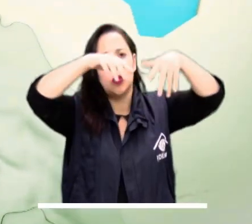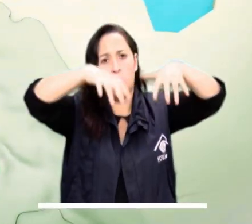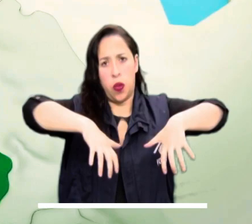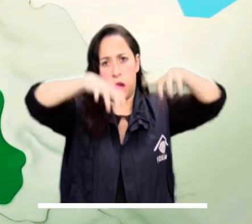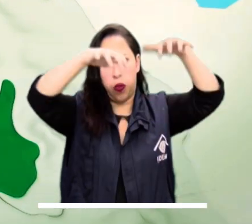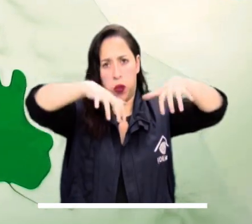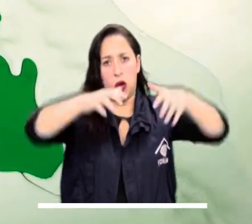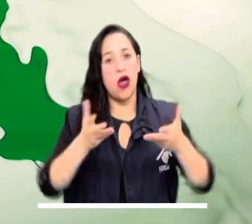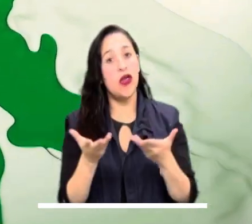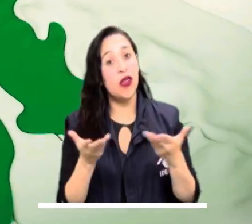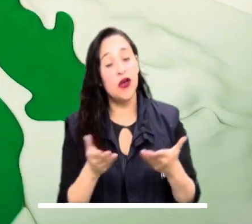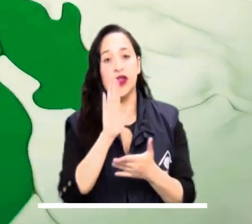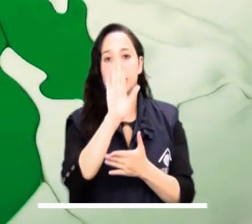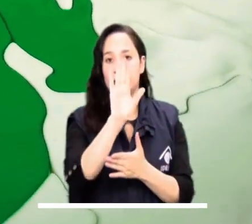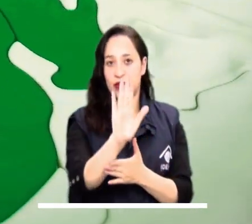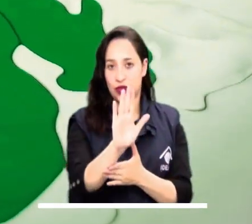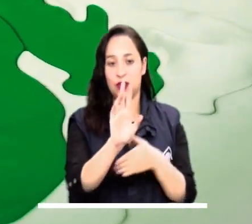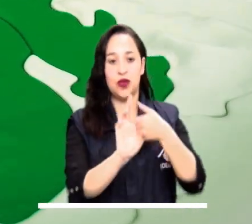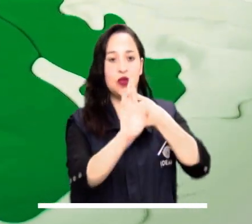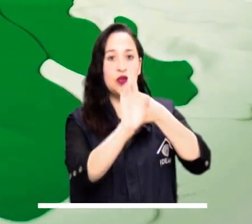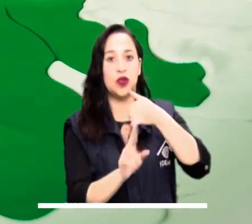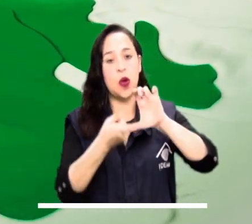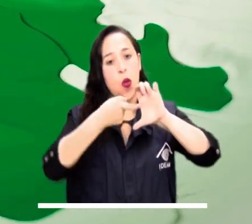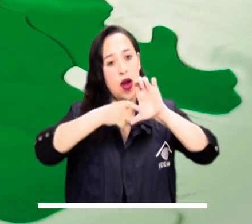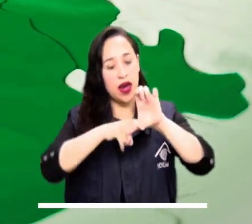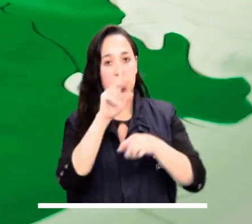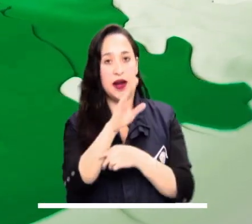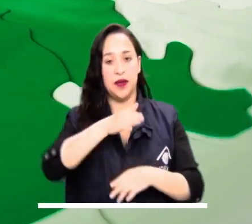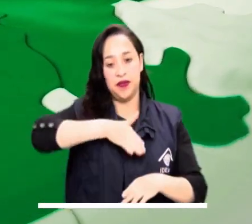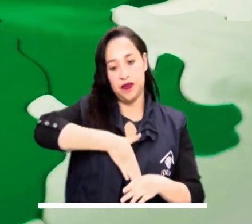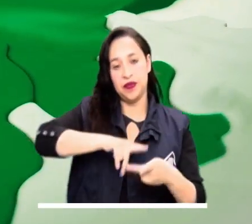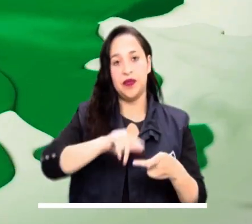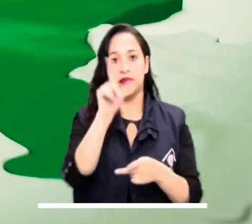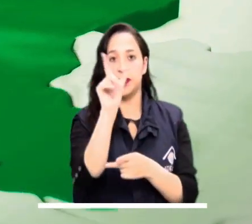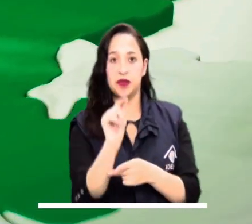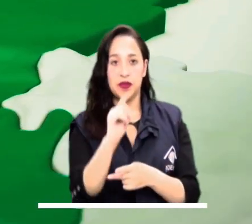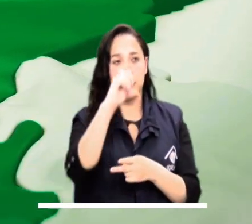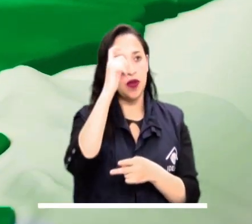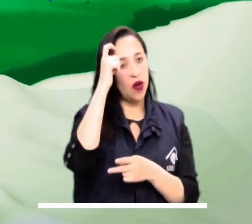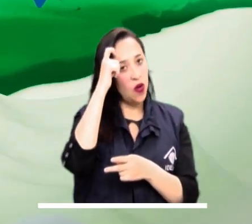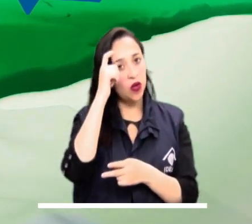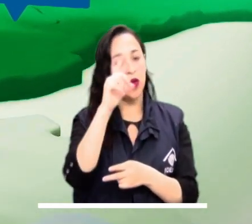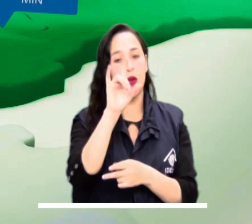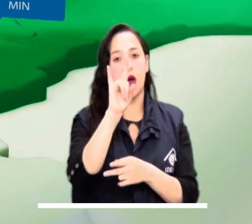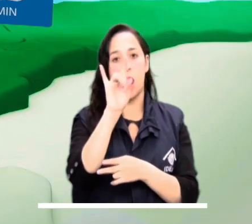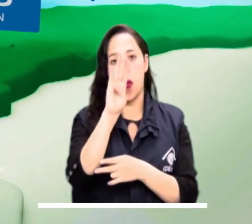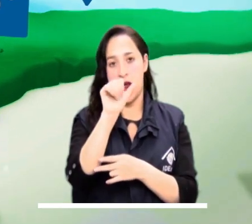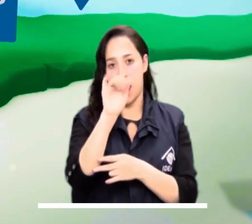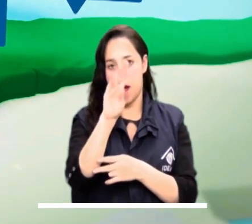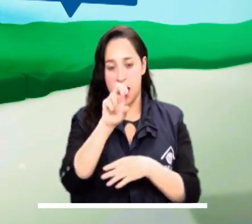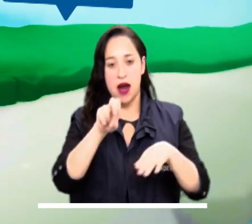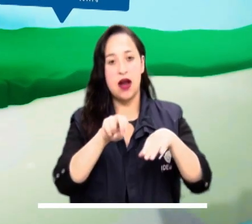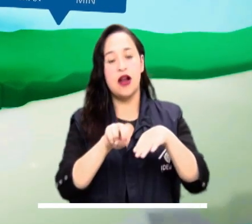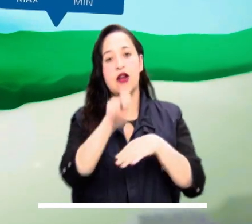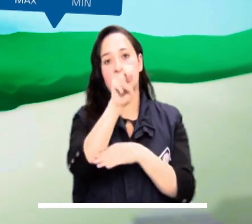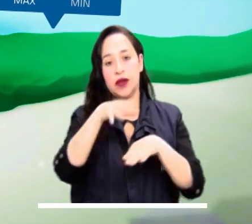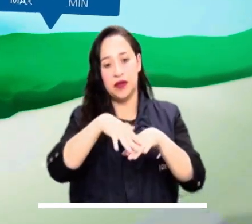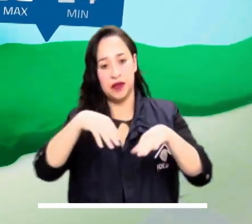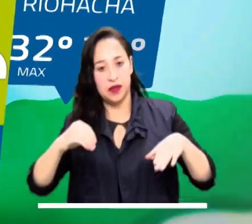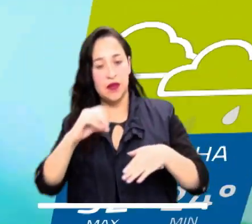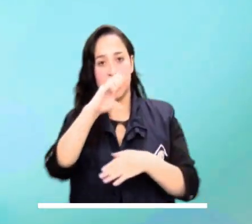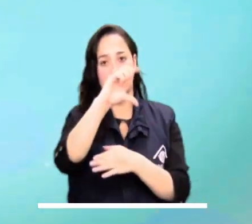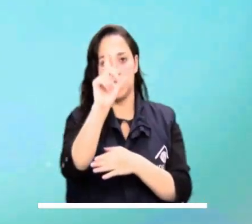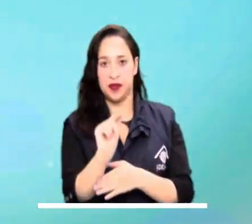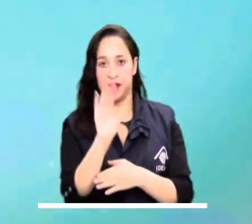probabilidad de precipitaciones fuertes, principalmente en el sur de La Guajira, Bolívar, Sucre, Córdoba, Urabá y norte de Magdalena y de